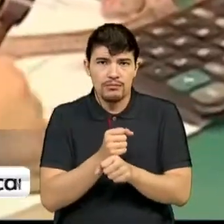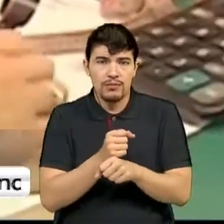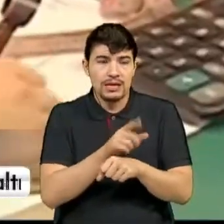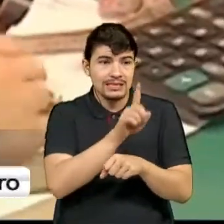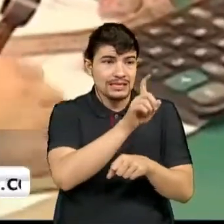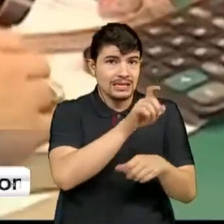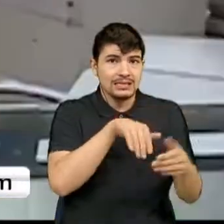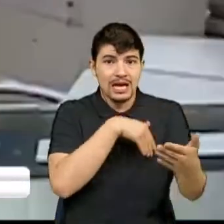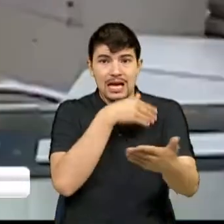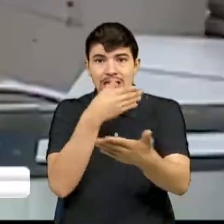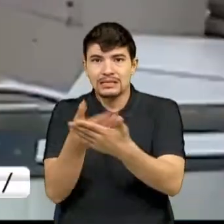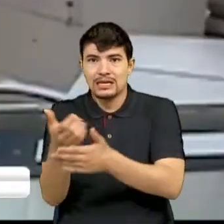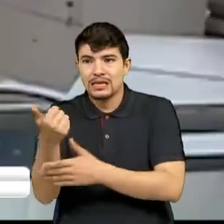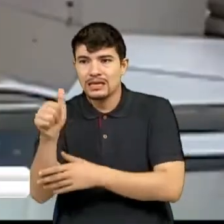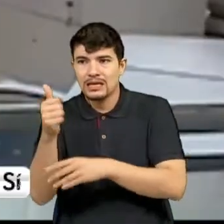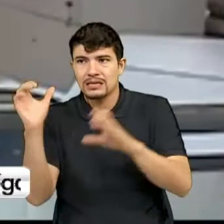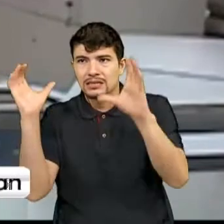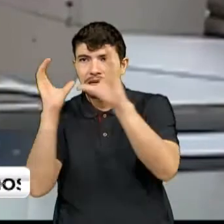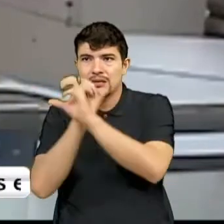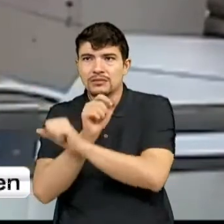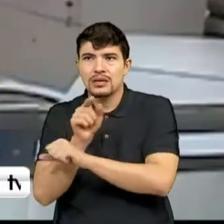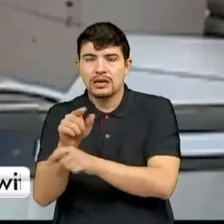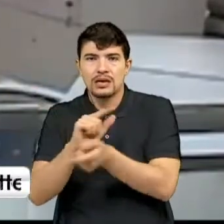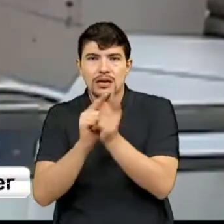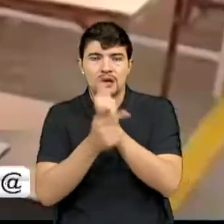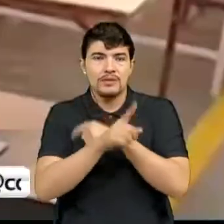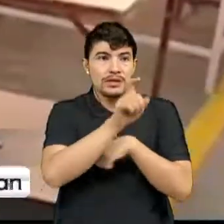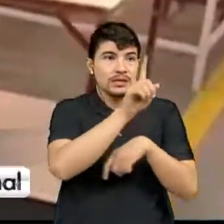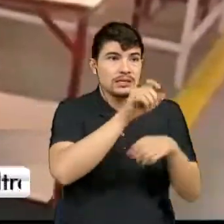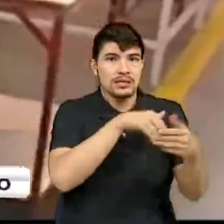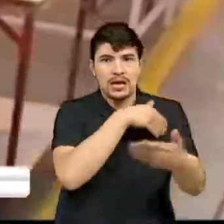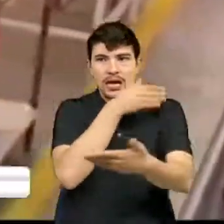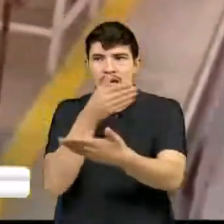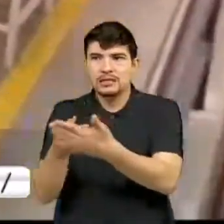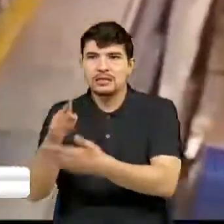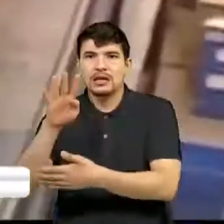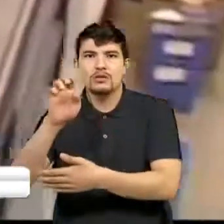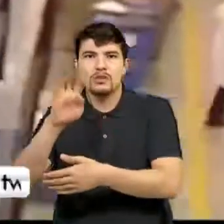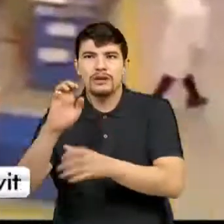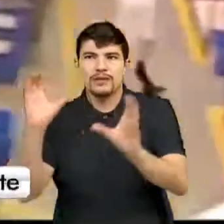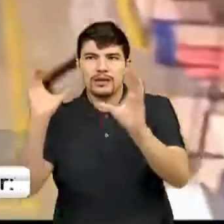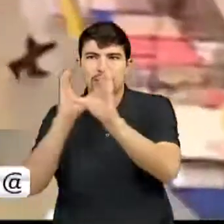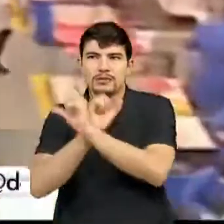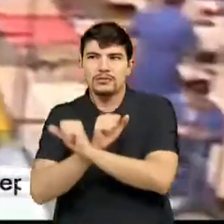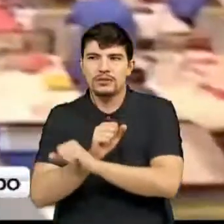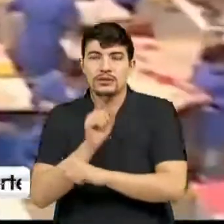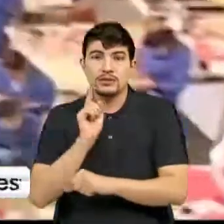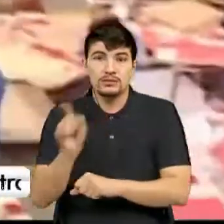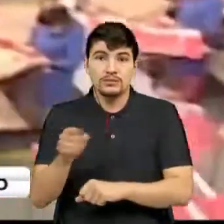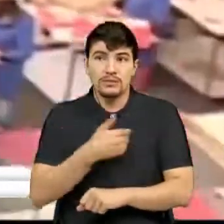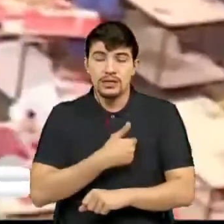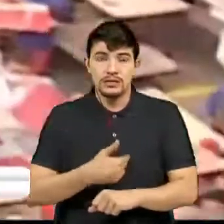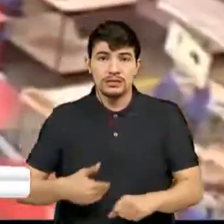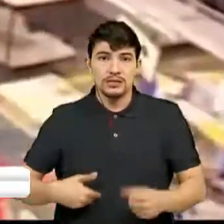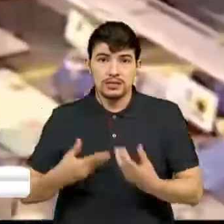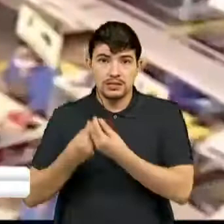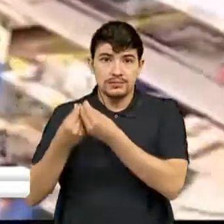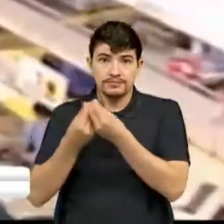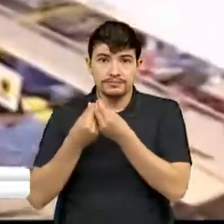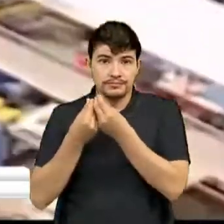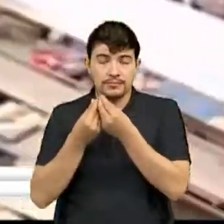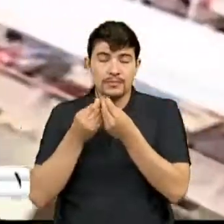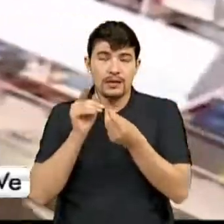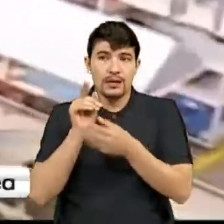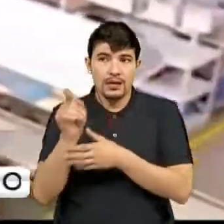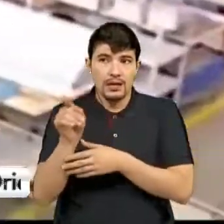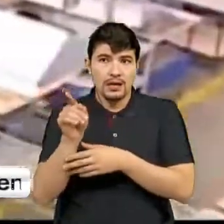de la mañana hasta las 10 de la noche, pasando a 6 de la mañana a 9 de la noche. El presidente del Congreso, Mauricio Lizcano,